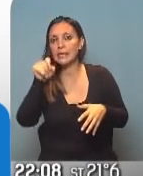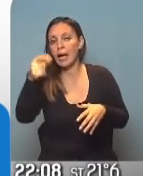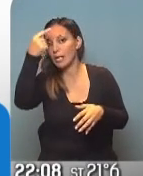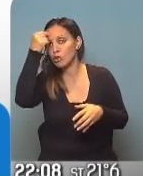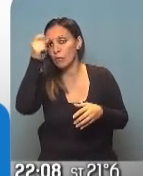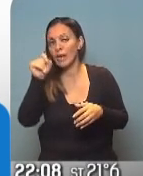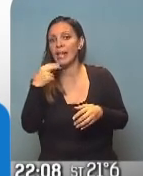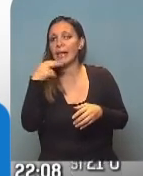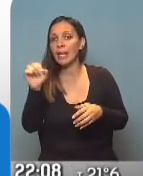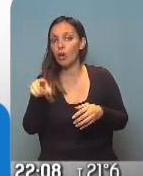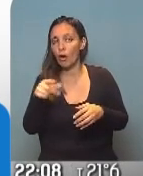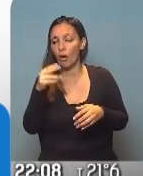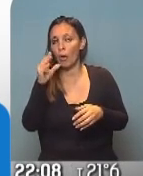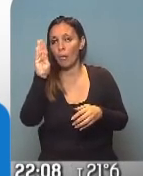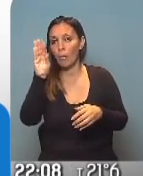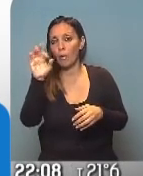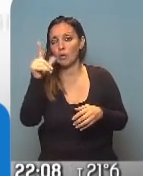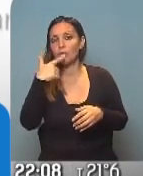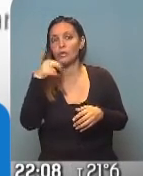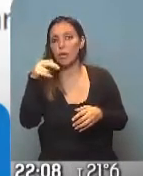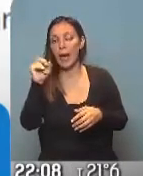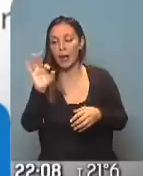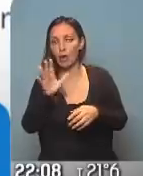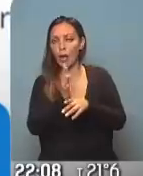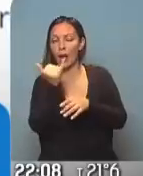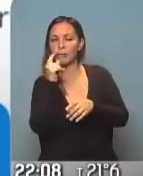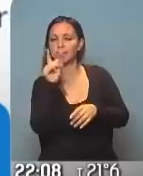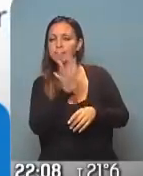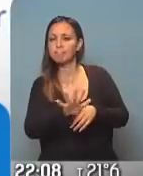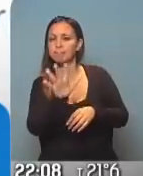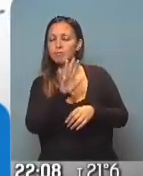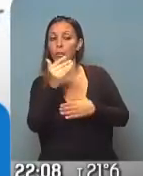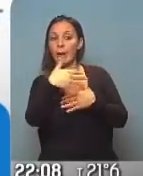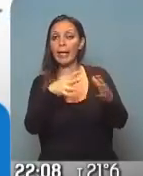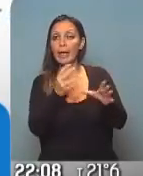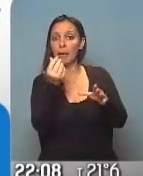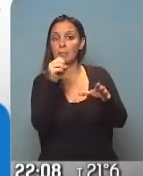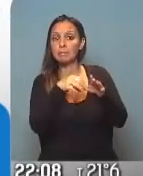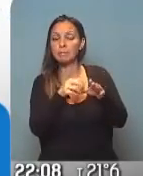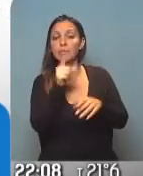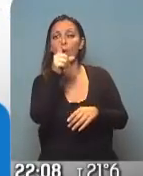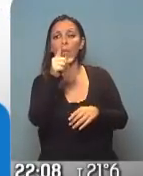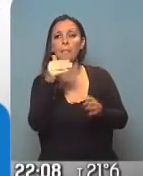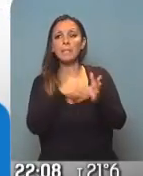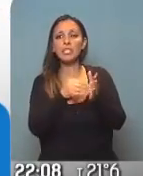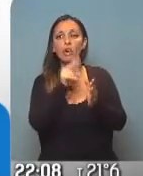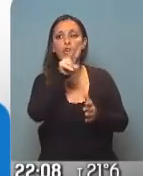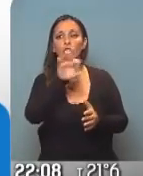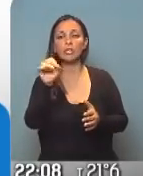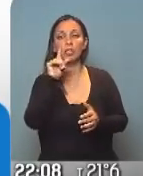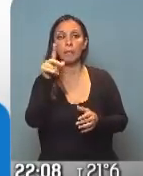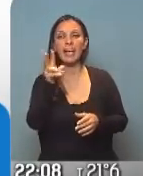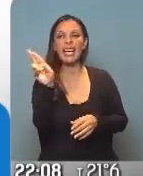hijos, el senador electo Flavio Bolsonaro. Por su cuenta pasaron 1.200.000 reales, equivalente a